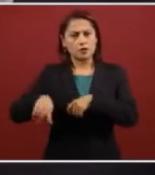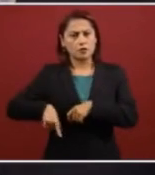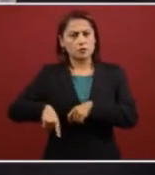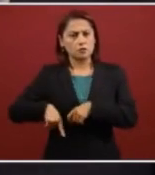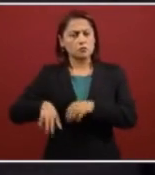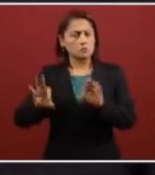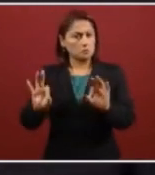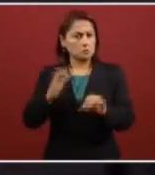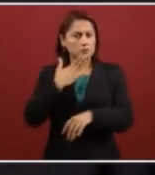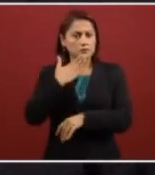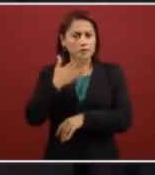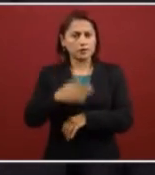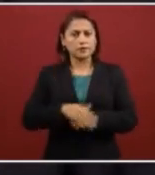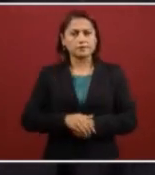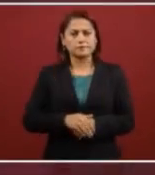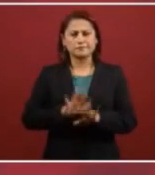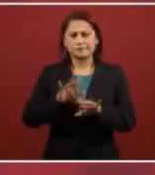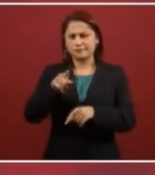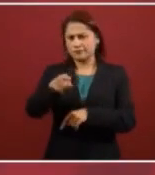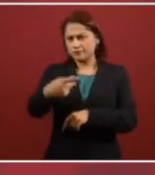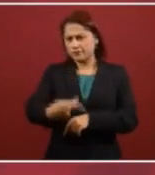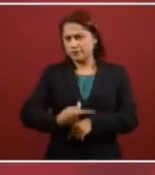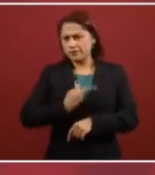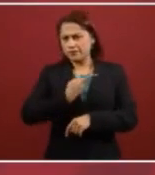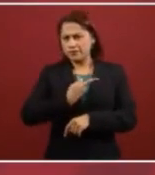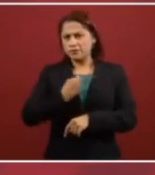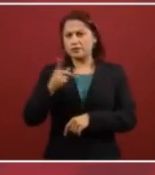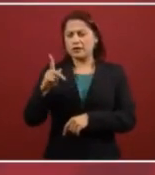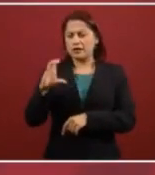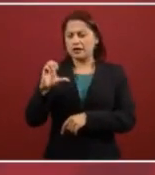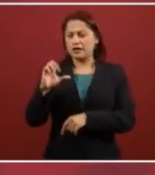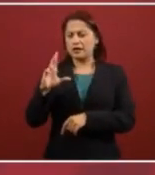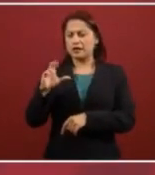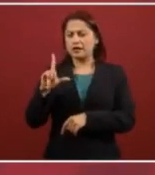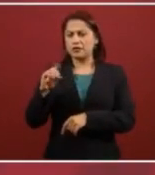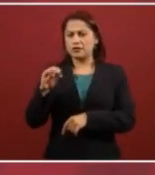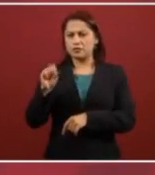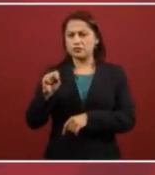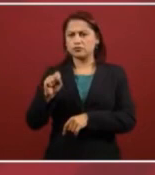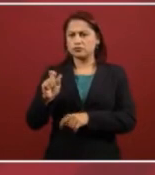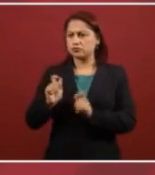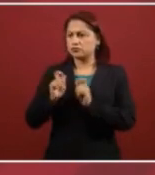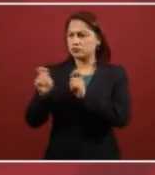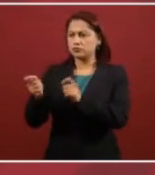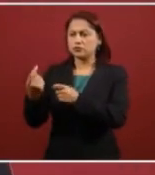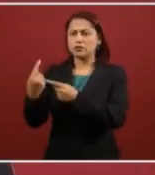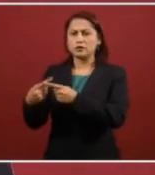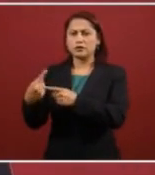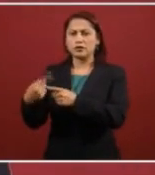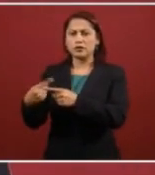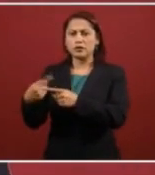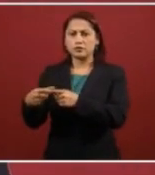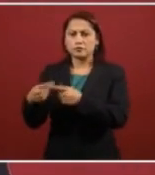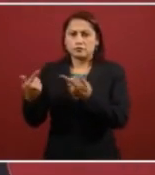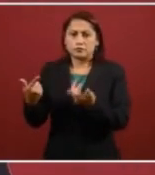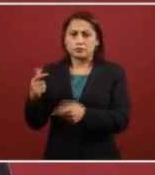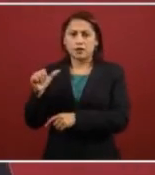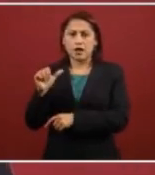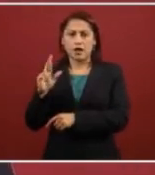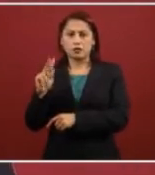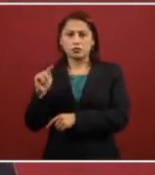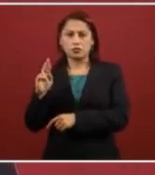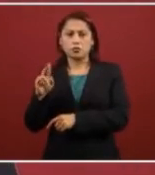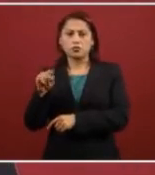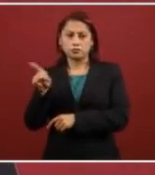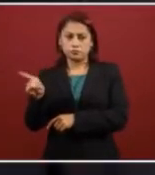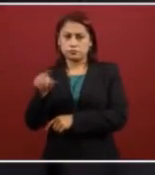Acerca de tu pregunta, and regarding ¿a quién your question, nombró Carlos? Pues a Arturo. So who did Carlos nombró? Name? He named Arturo. En